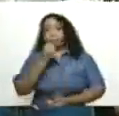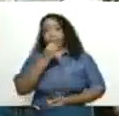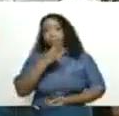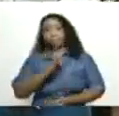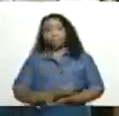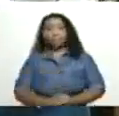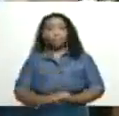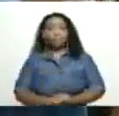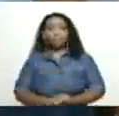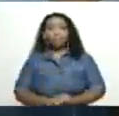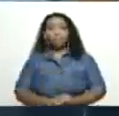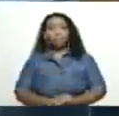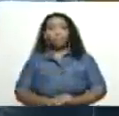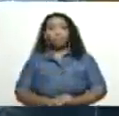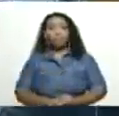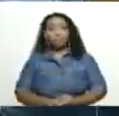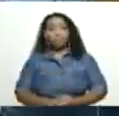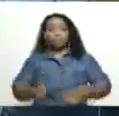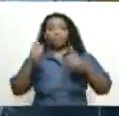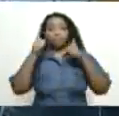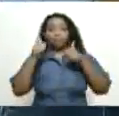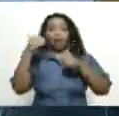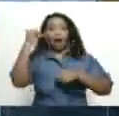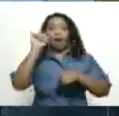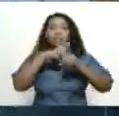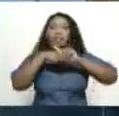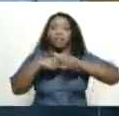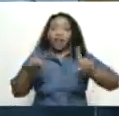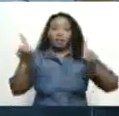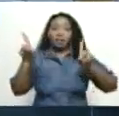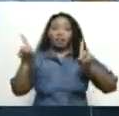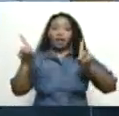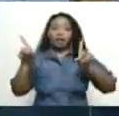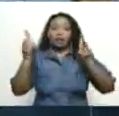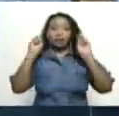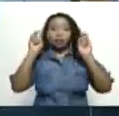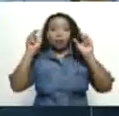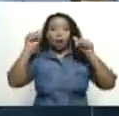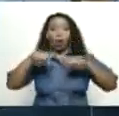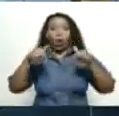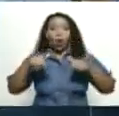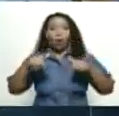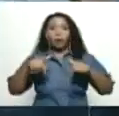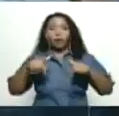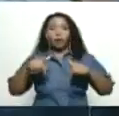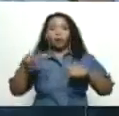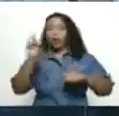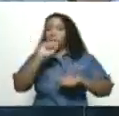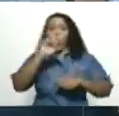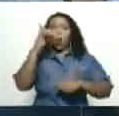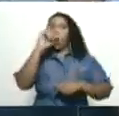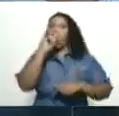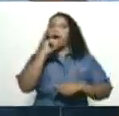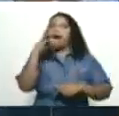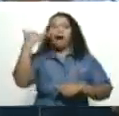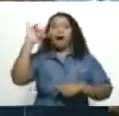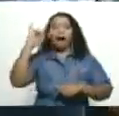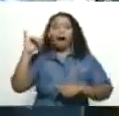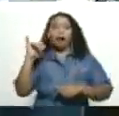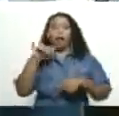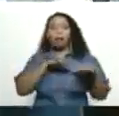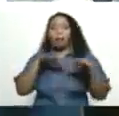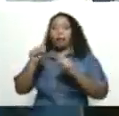qué bueno que hay una situación distinta. Ya no están los lacayos, los superlacayos imperialistas al